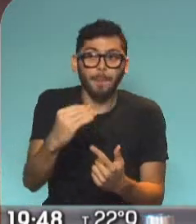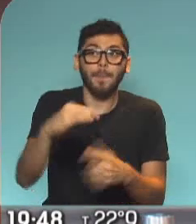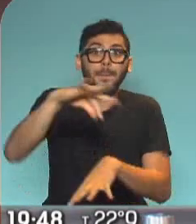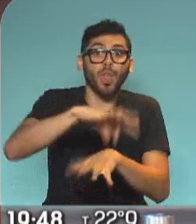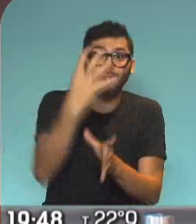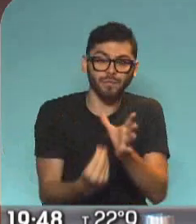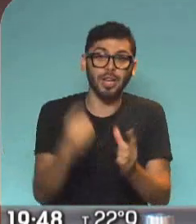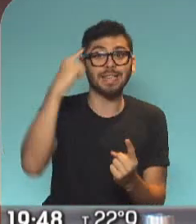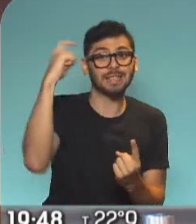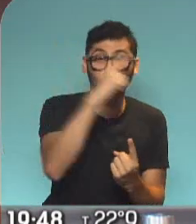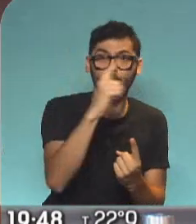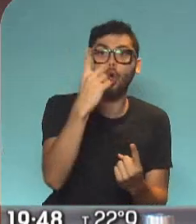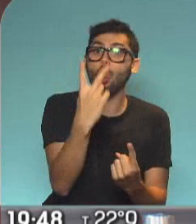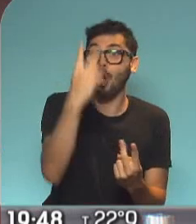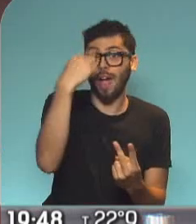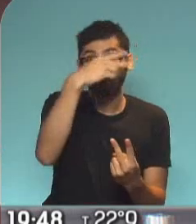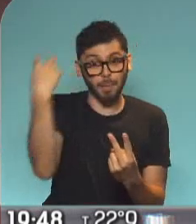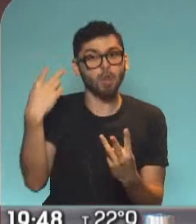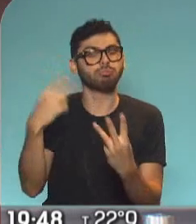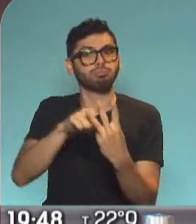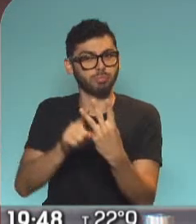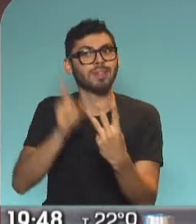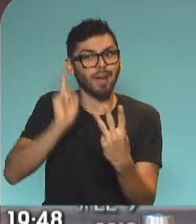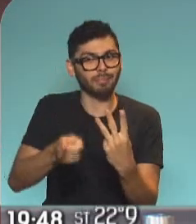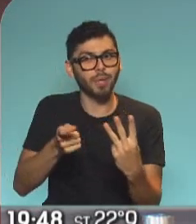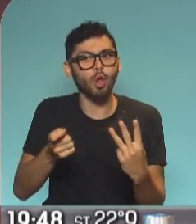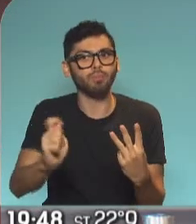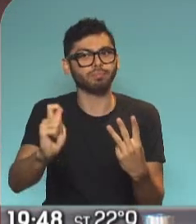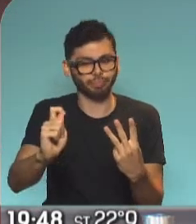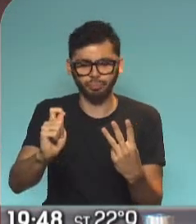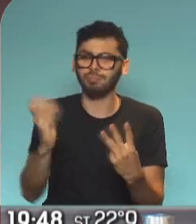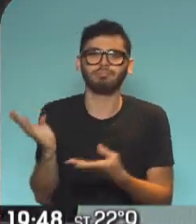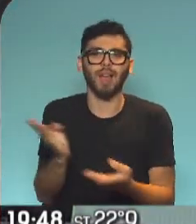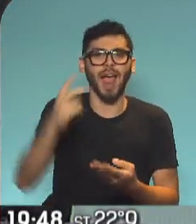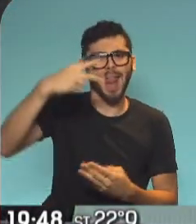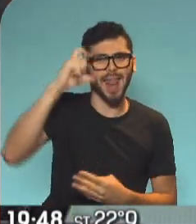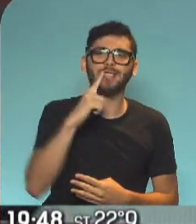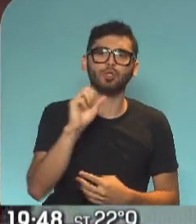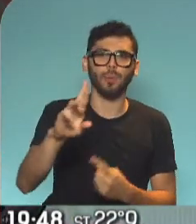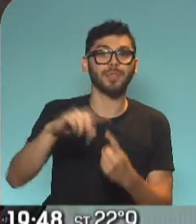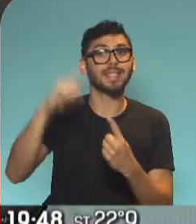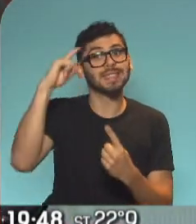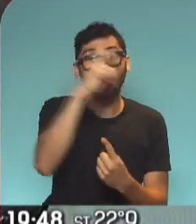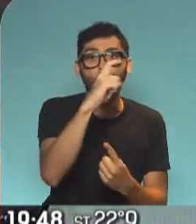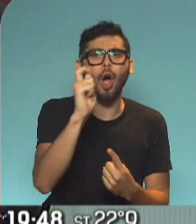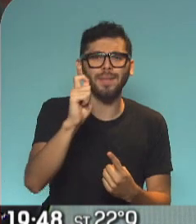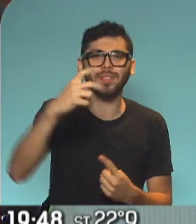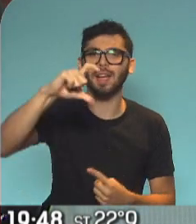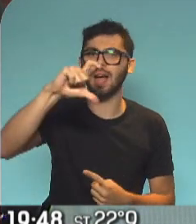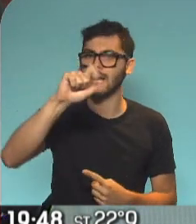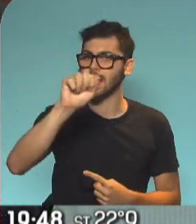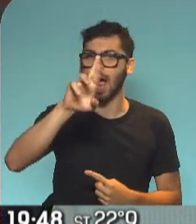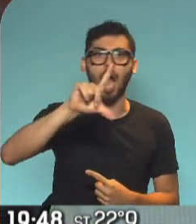y es dos enfermeros hasta aquí néstor para brindarnos más información que está buenas tardes el psicólogo es carlos díaz es la